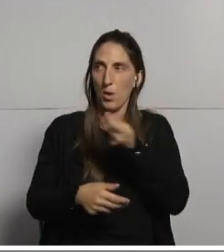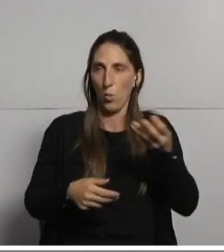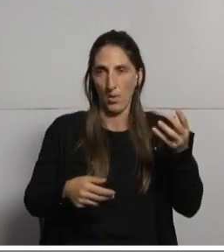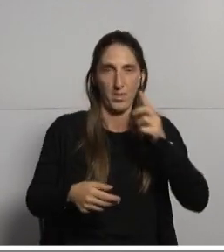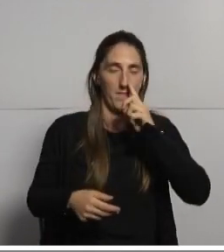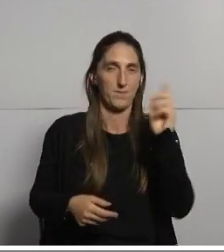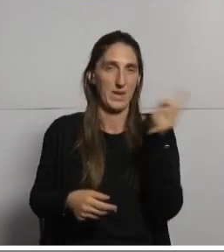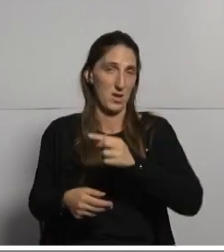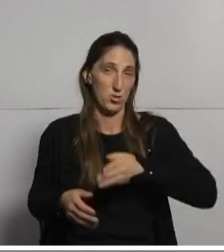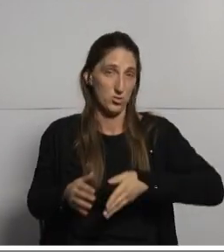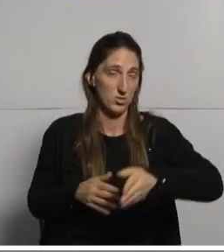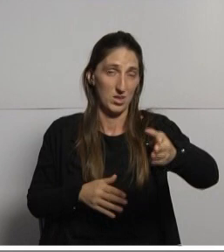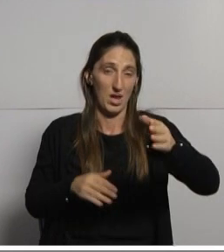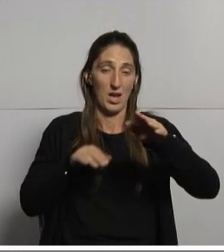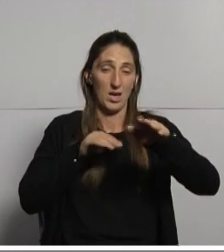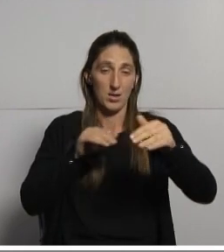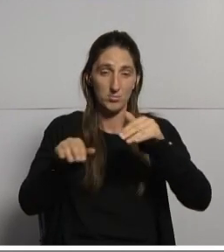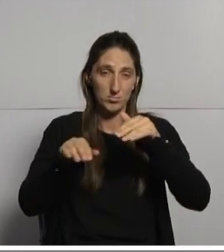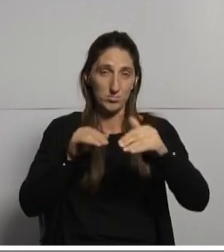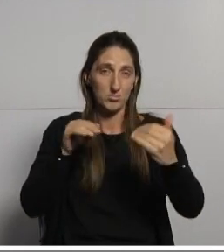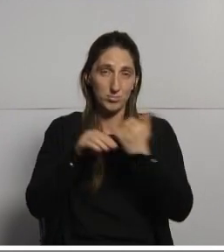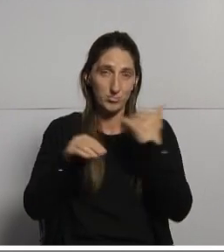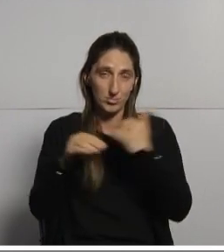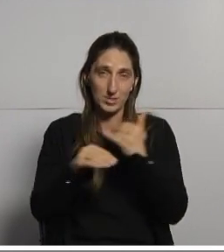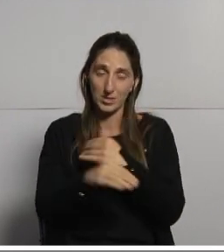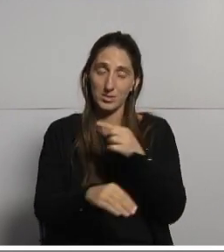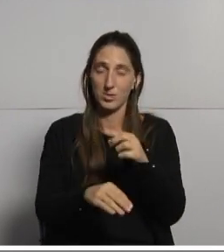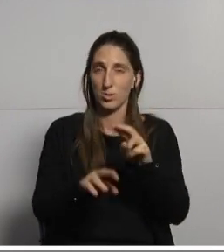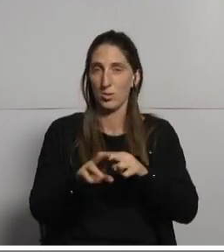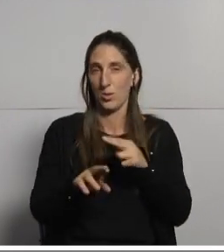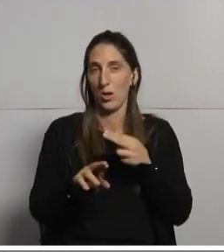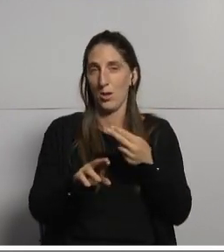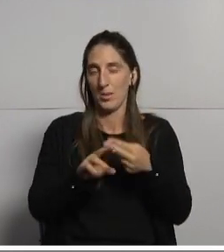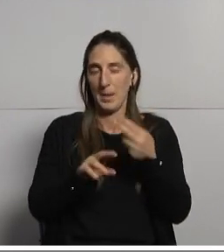ejemplo, para ver tema de tráfico y demás, que esto es algo que tienen que repensar mucho las